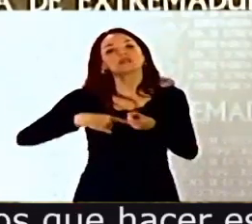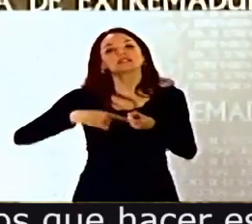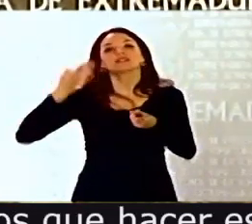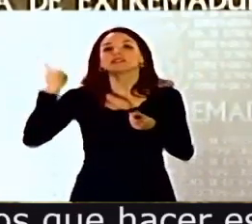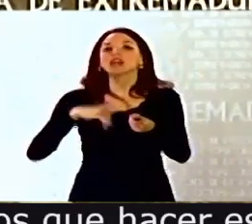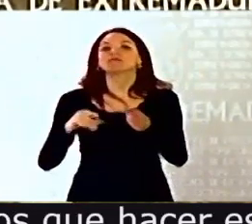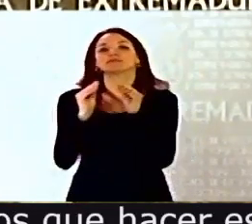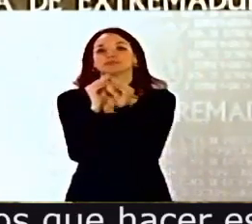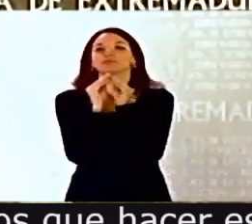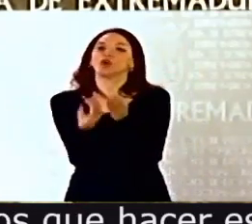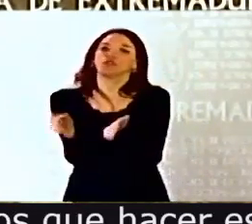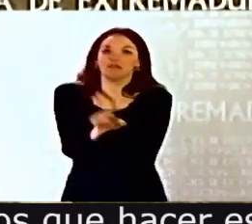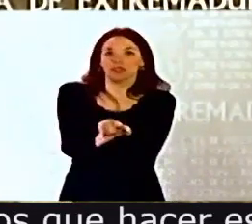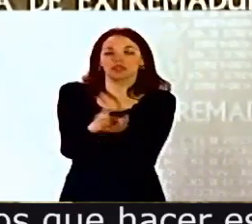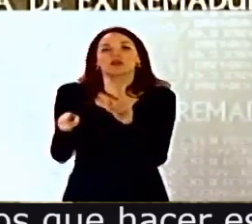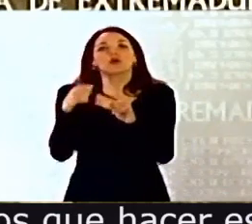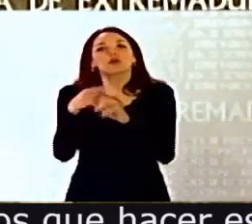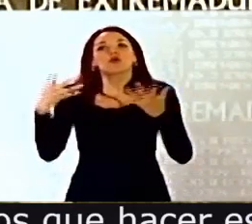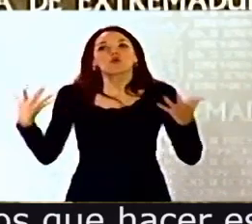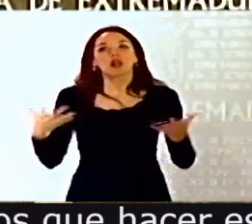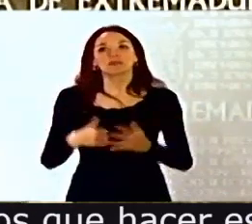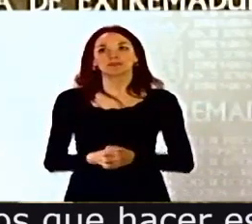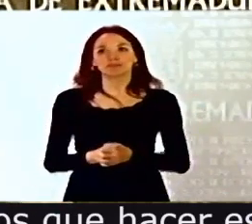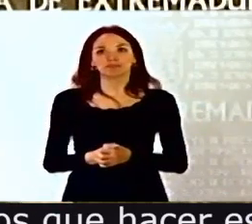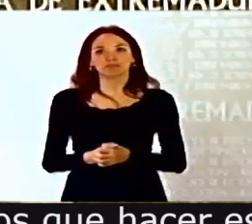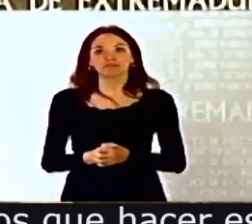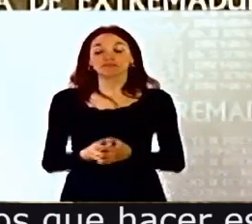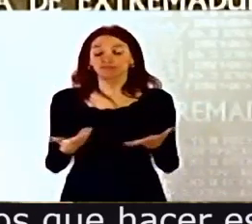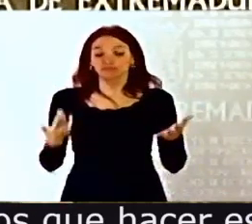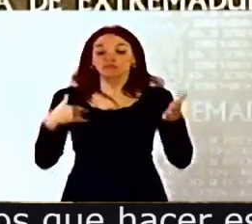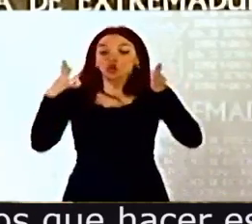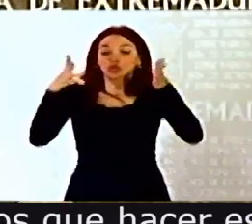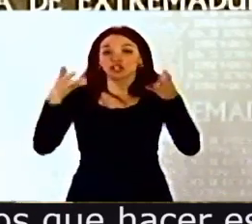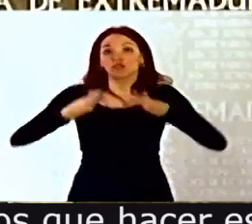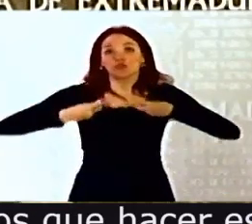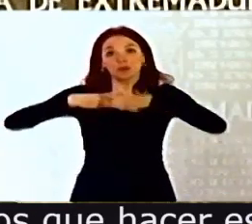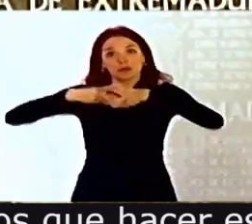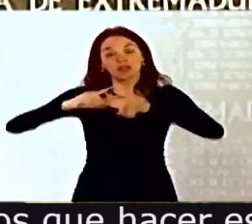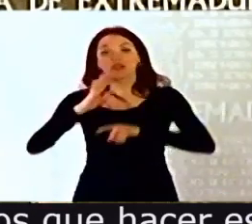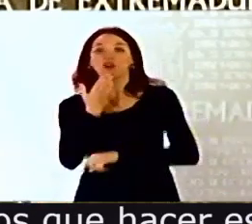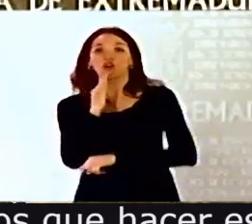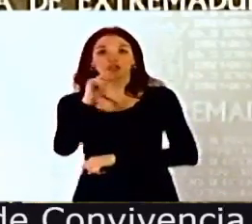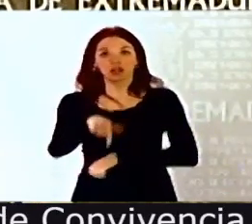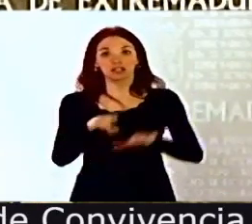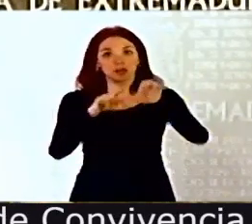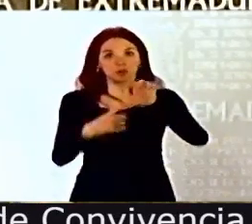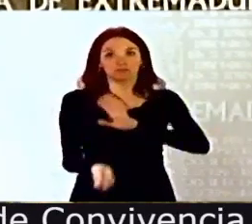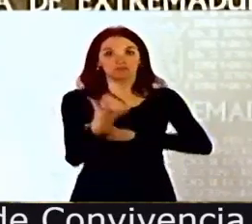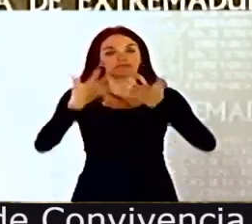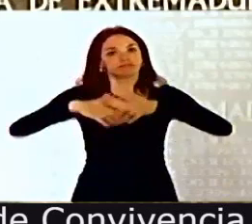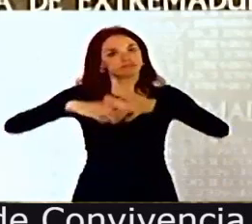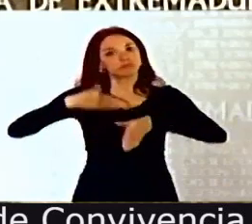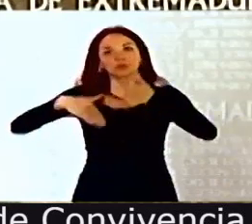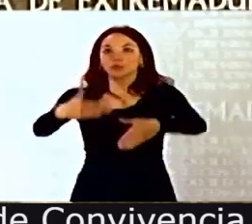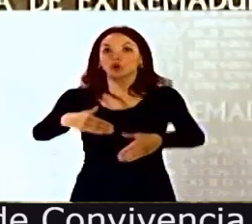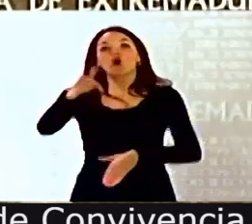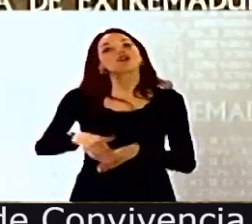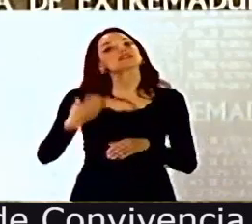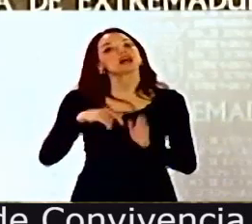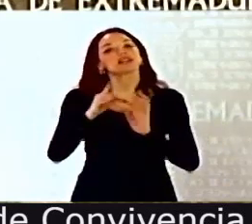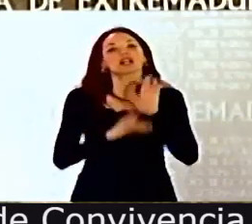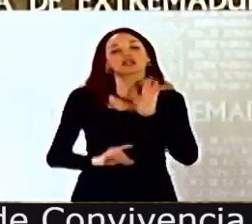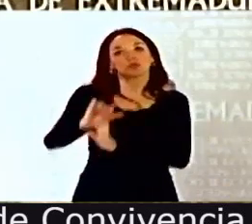legislar para poner en marcha el Consejo de Convivencia y Ocio de Extremadura. Y hoy aprobamos el decreto